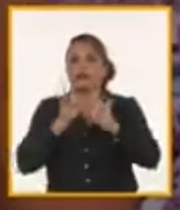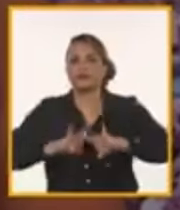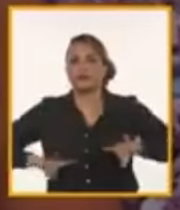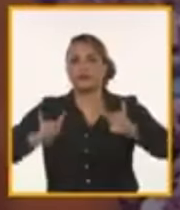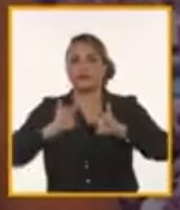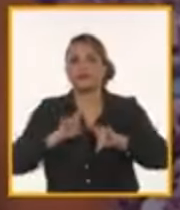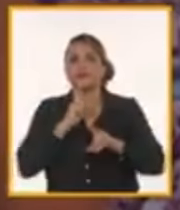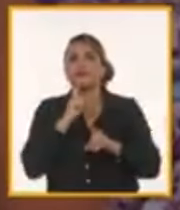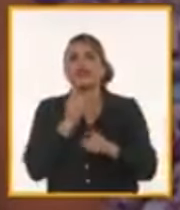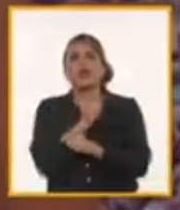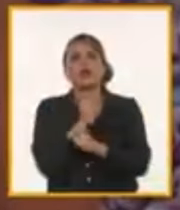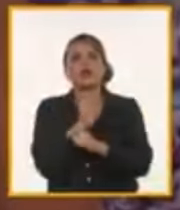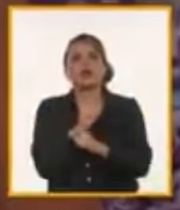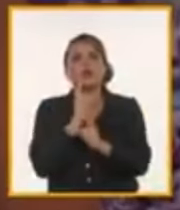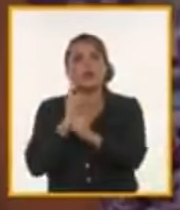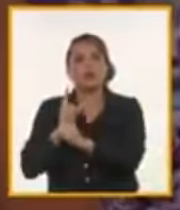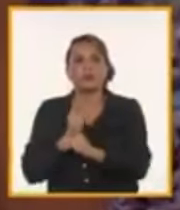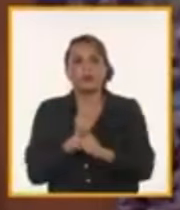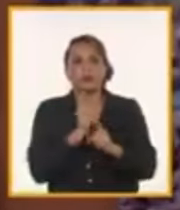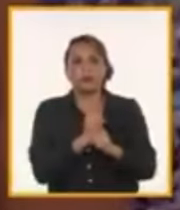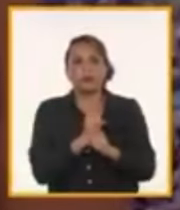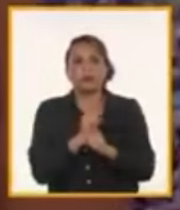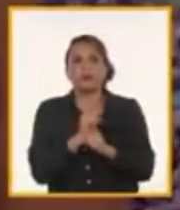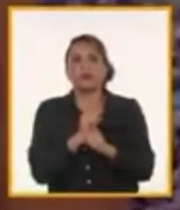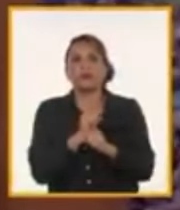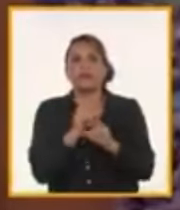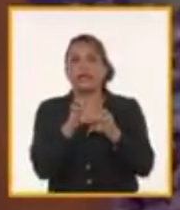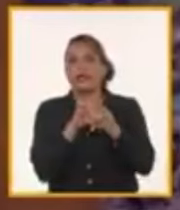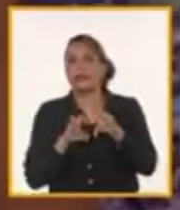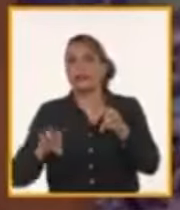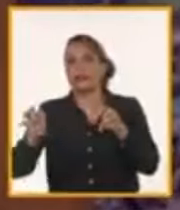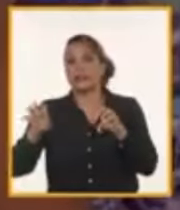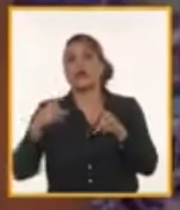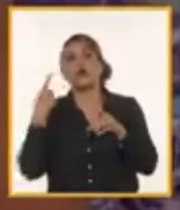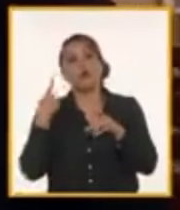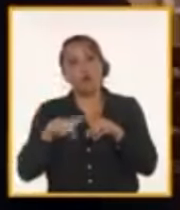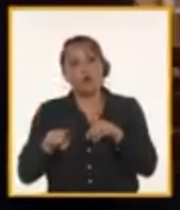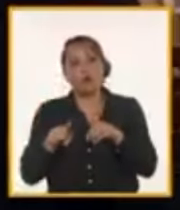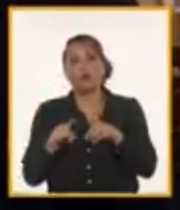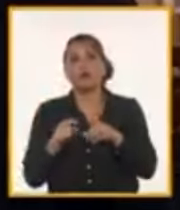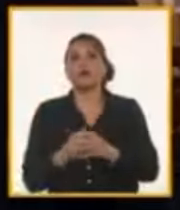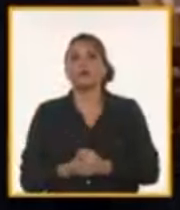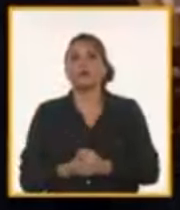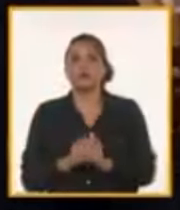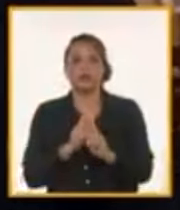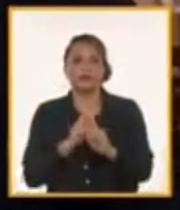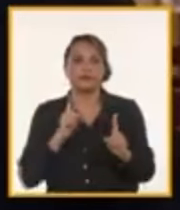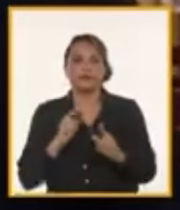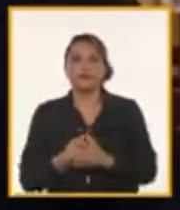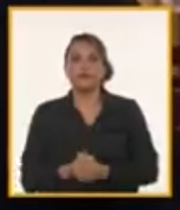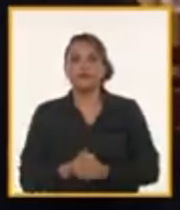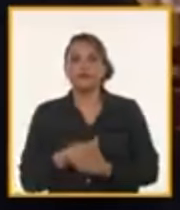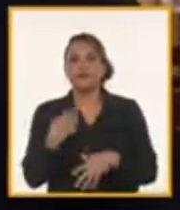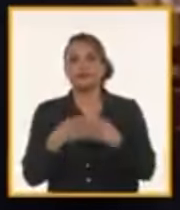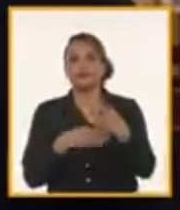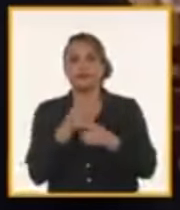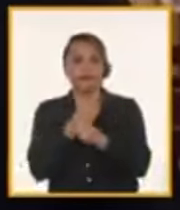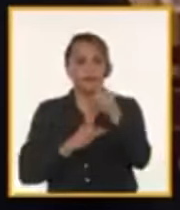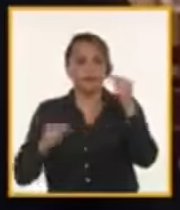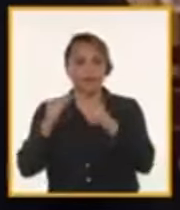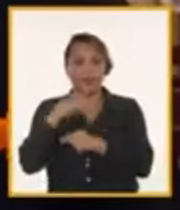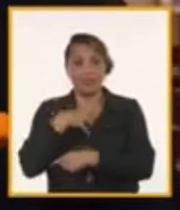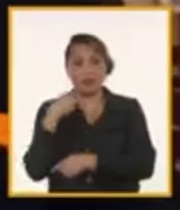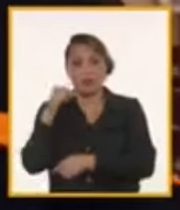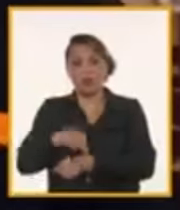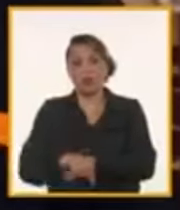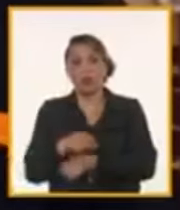encuentro en las filiales universitarias estimulando el curso a distancia la dificultad fundamental con que Considero que tenemos es a